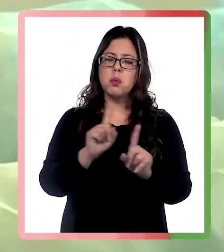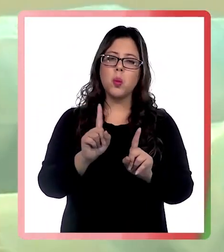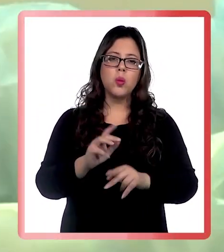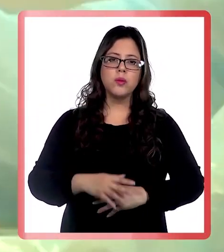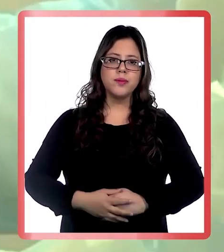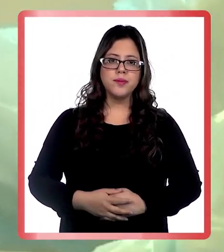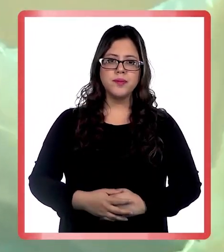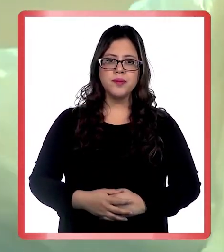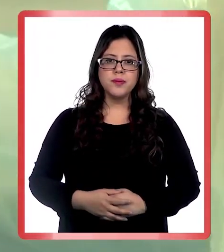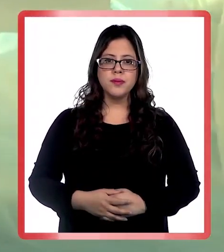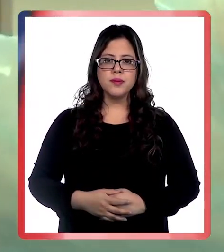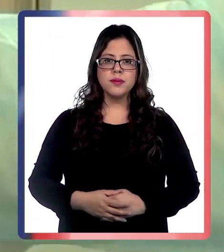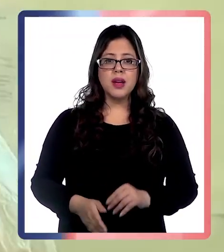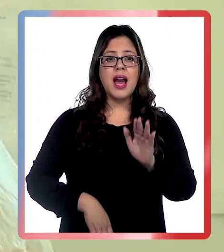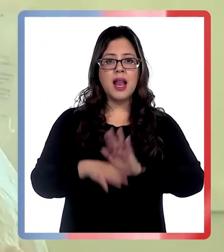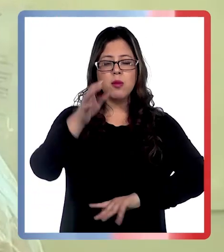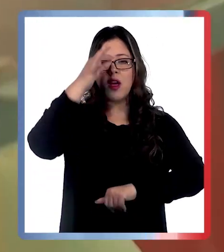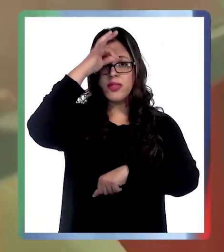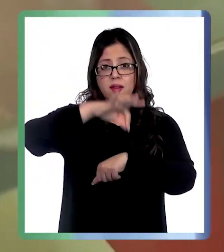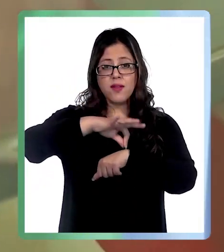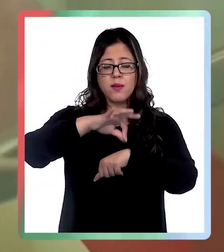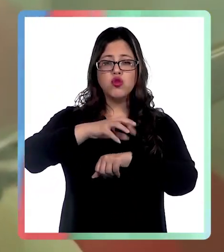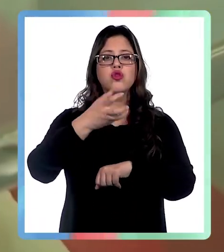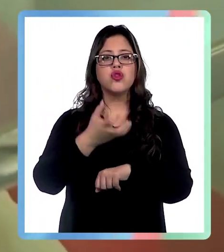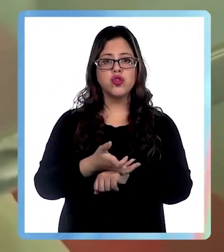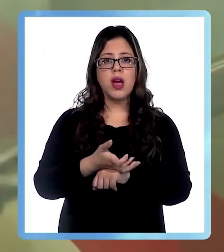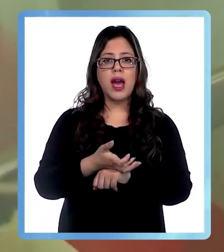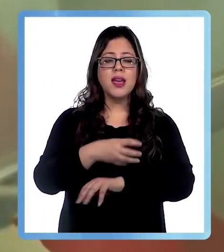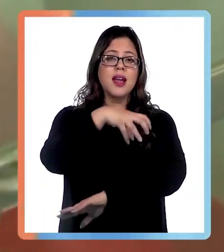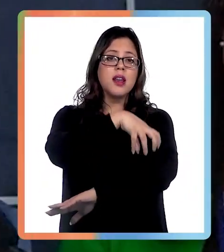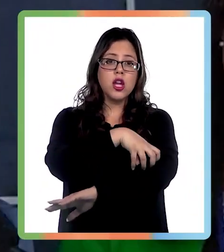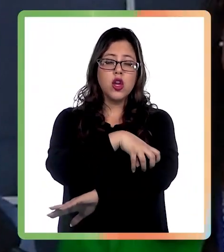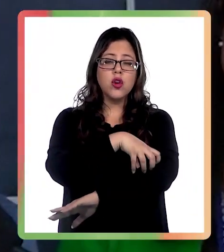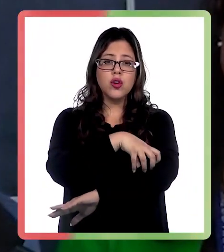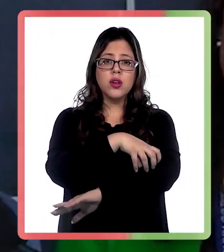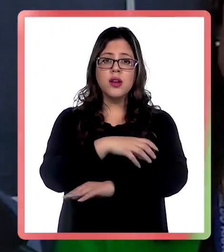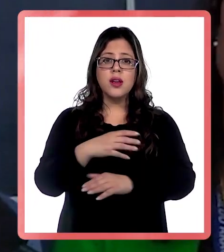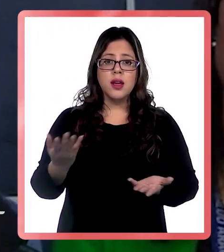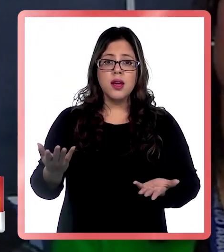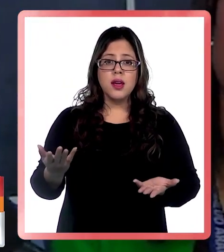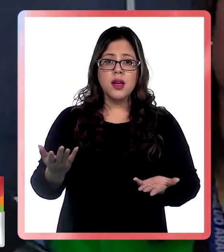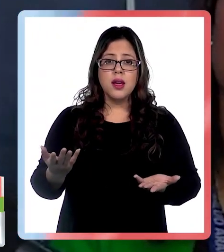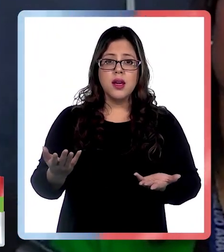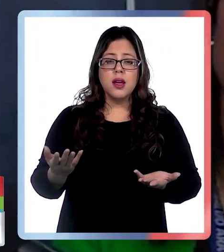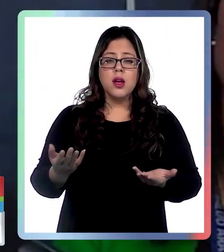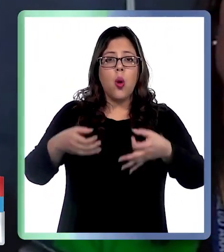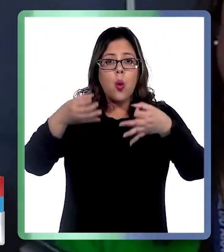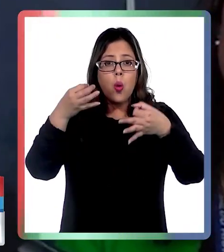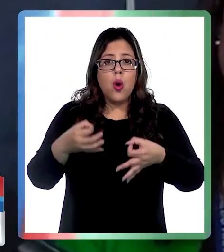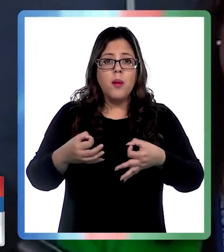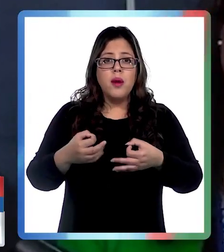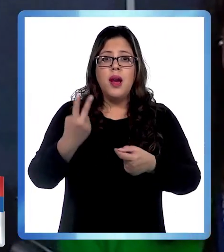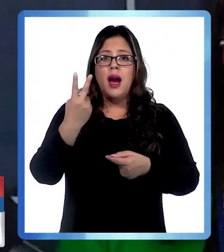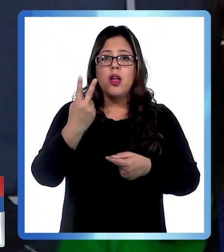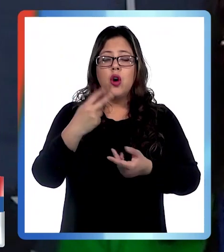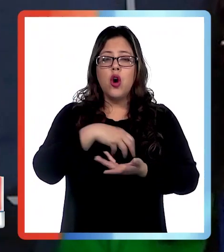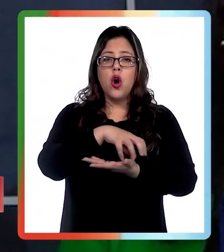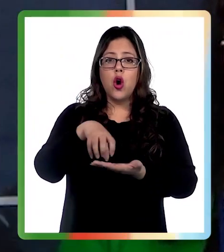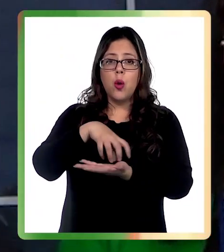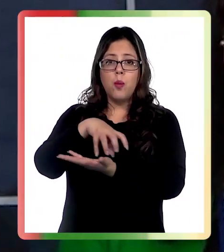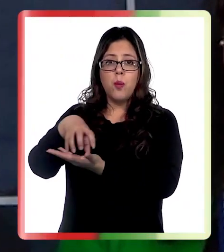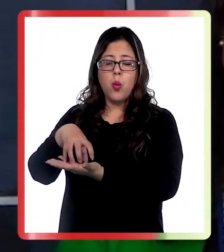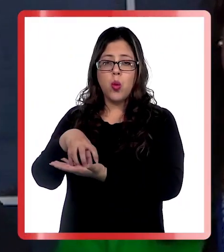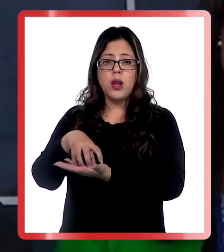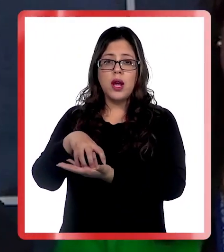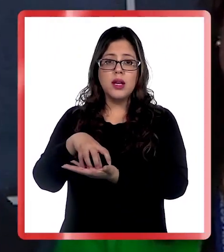de graves la mayoría de los contagios que se están experimentando en la región se circunscriben a proporcionalmente a dos comunas